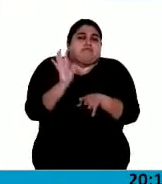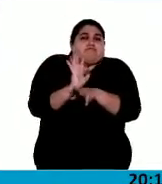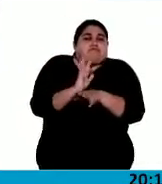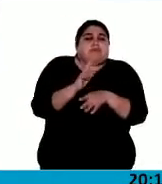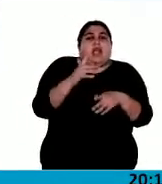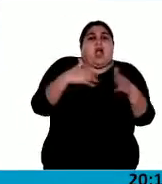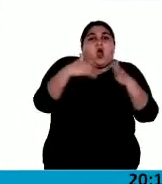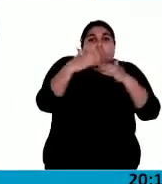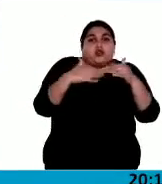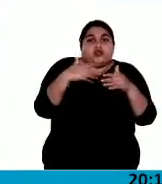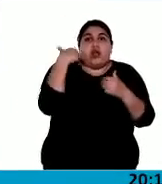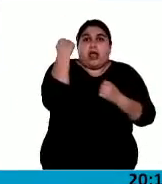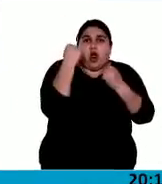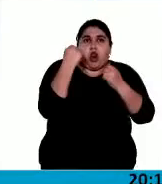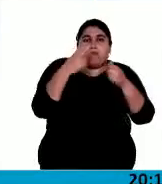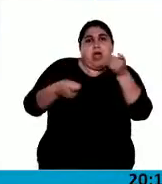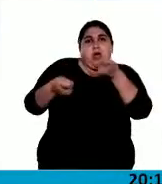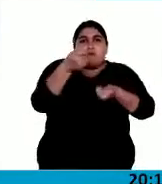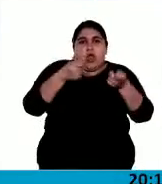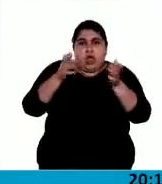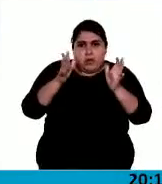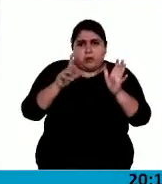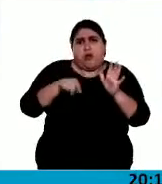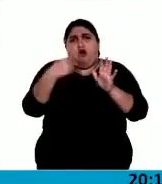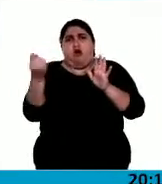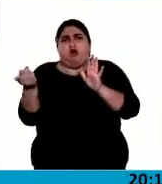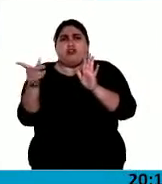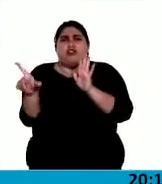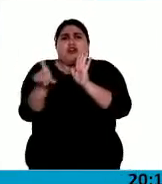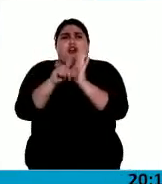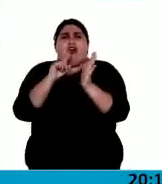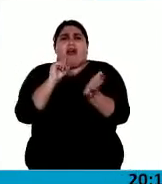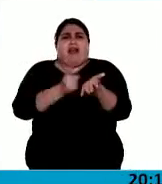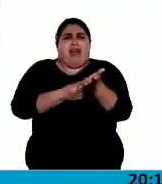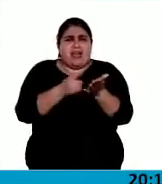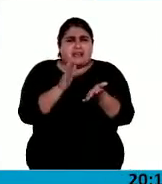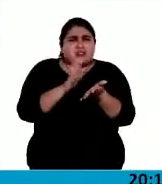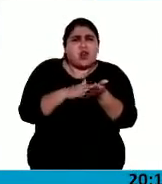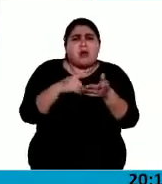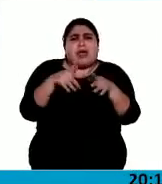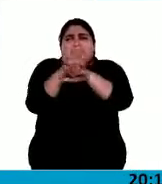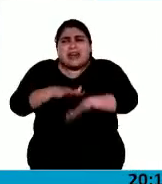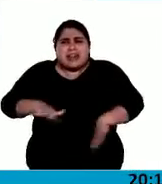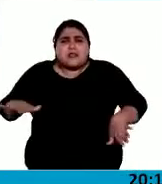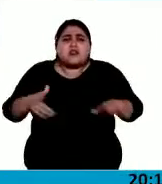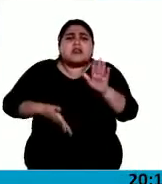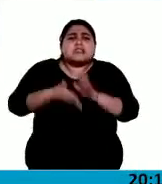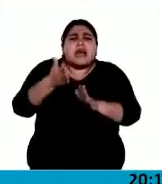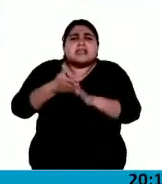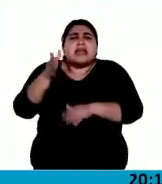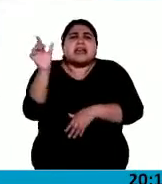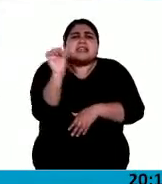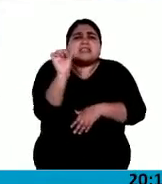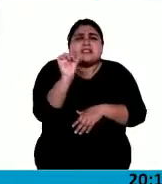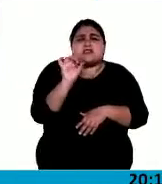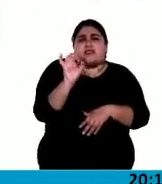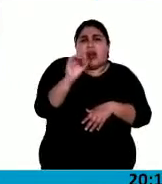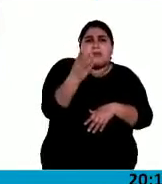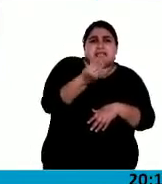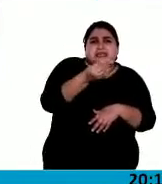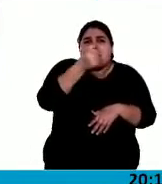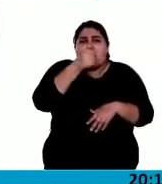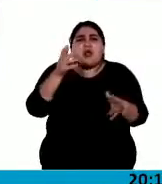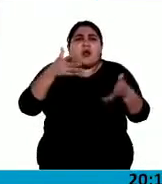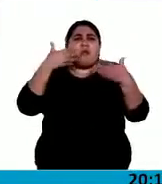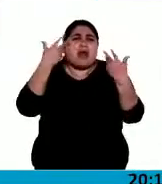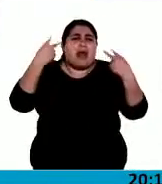economía? ¿Cómo puede ser que hoy todavía rija una norma en todo el AMBA que prohíba que nuestros chicos puedan salir, aunque sea un fin de semana, una salida de esparcimiento, aunque